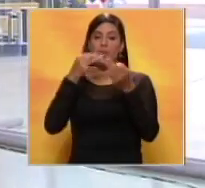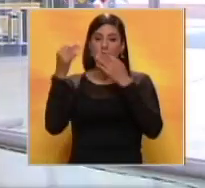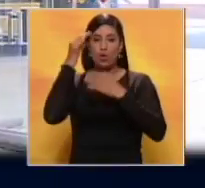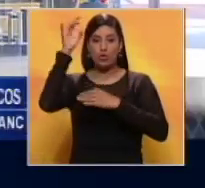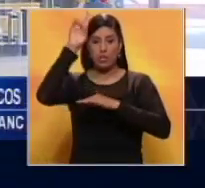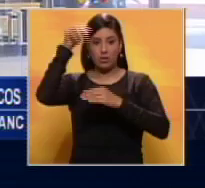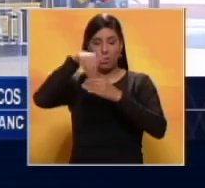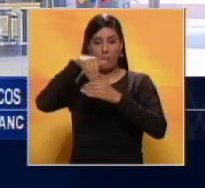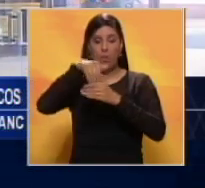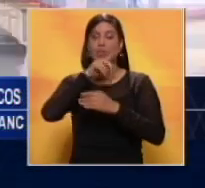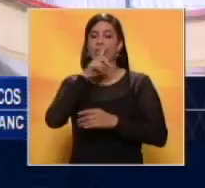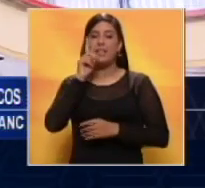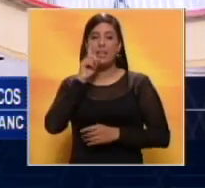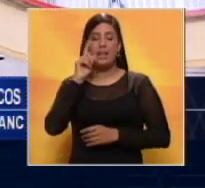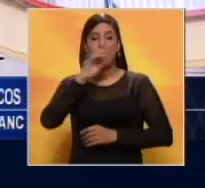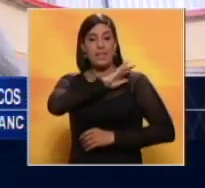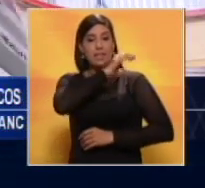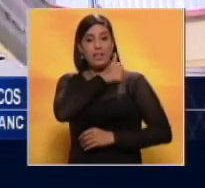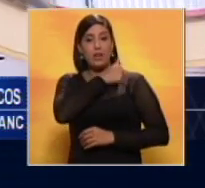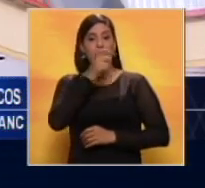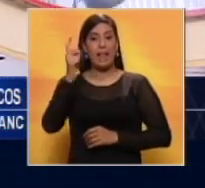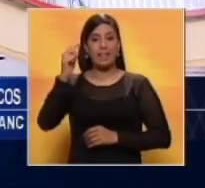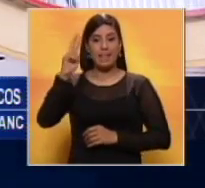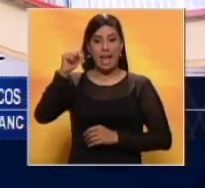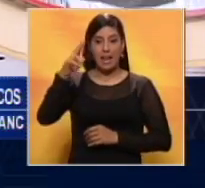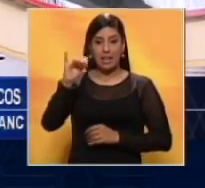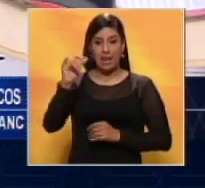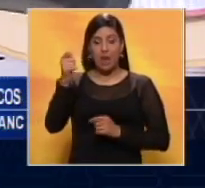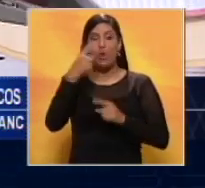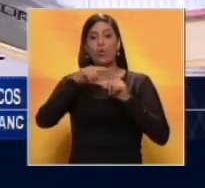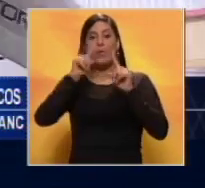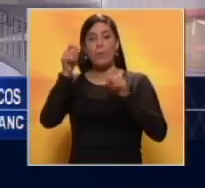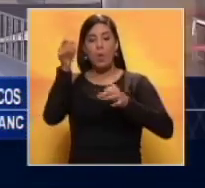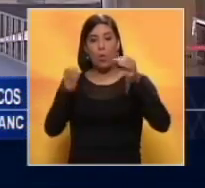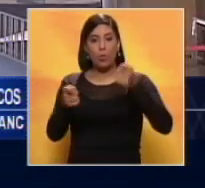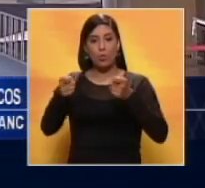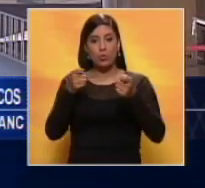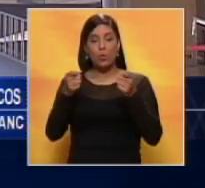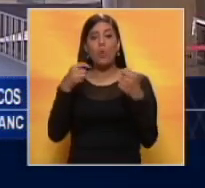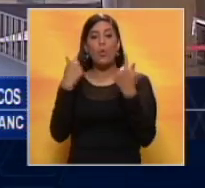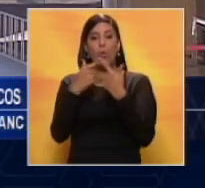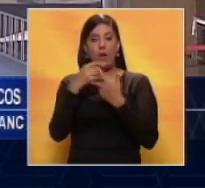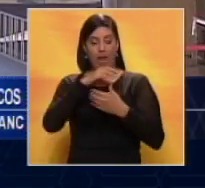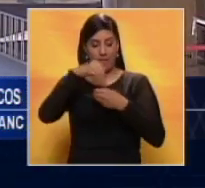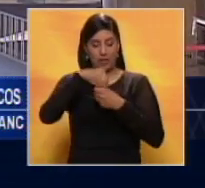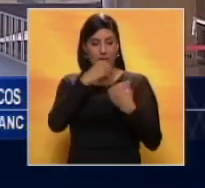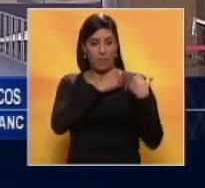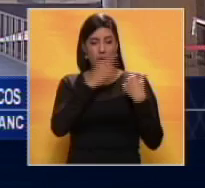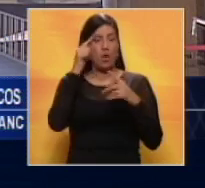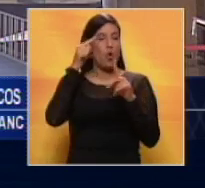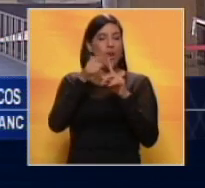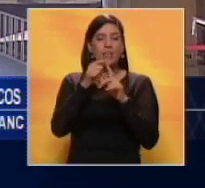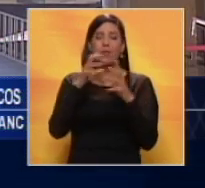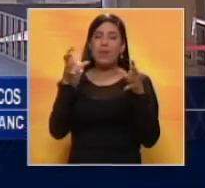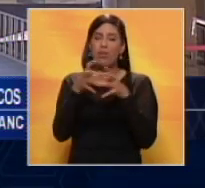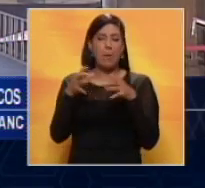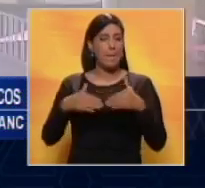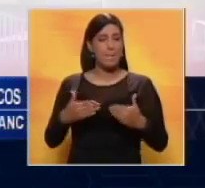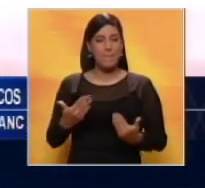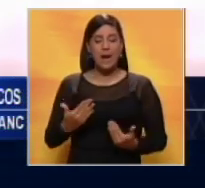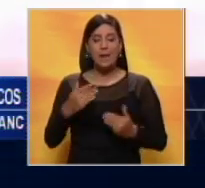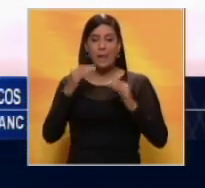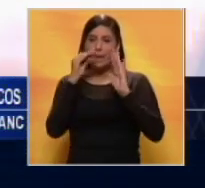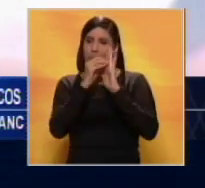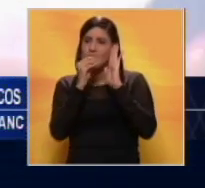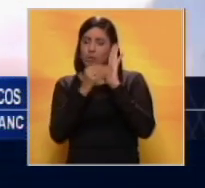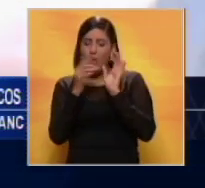Consejo Nacional Electoral estarán la rectora Tania D'Amelio y la consultoría jurídica del ente comicial. El objetivo de la reunión es